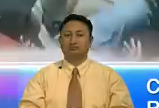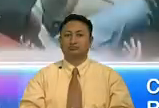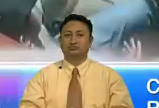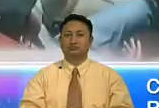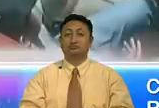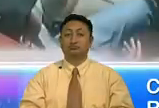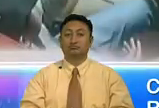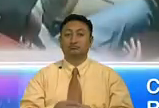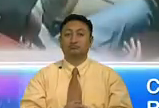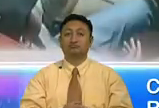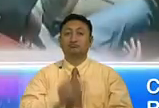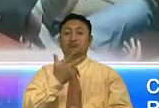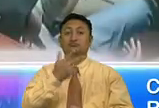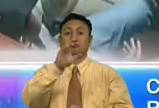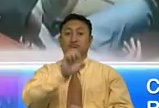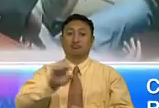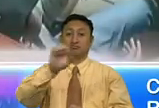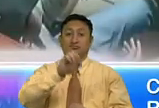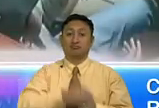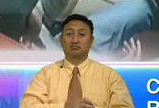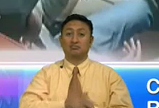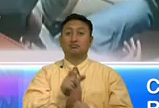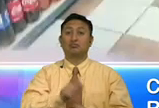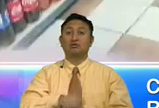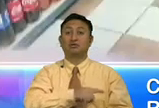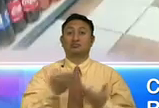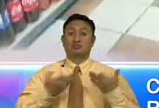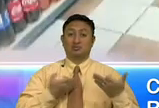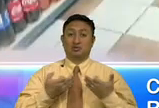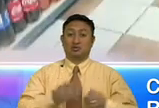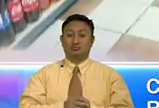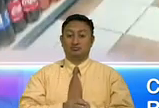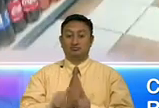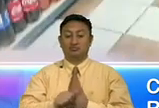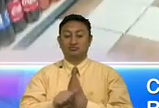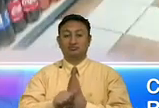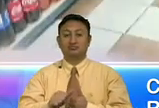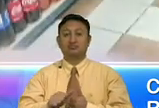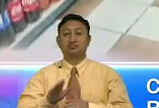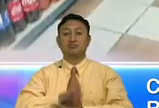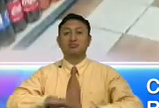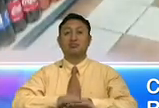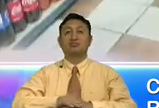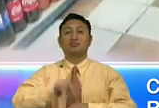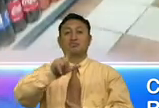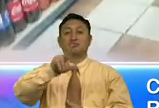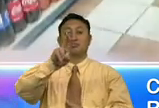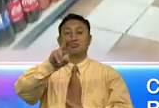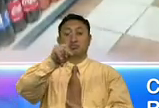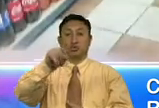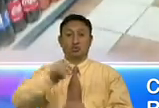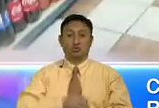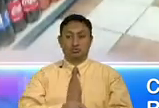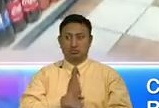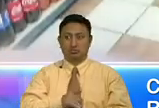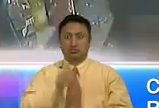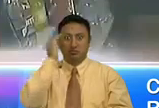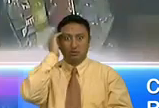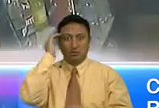La noche del 3 de enero, los propietarios de este local ubicado en el sector de La Luz al norte de Quito vivieron su peor